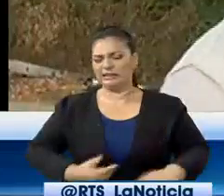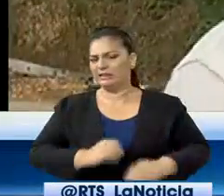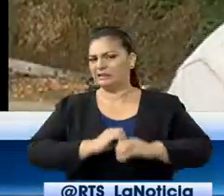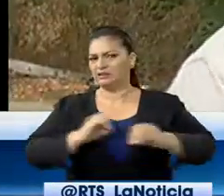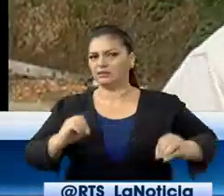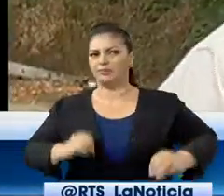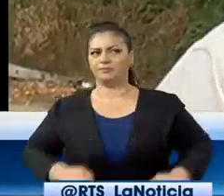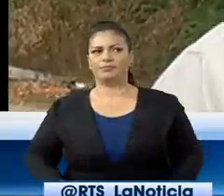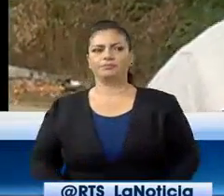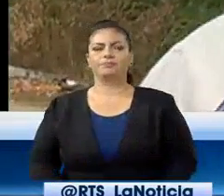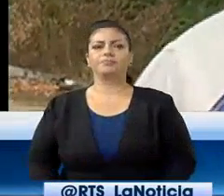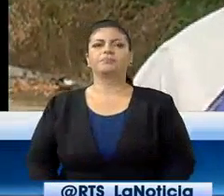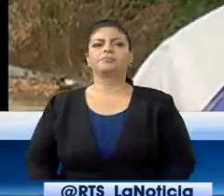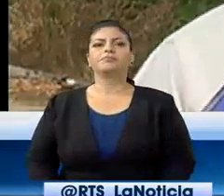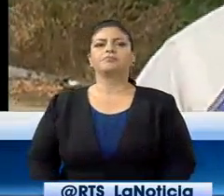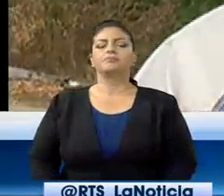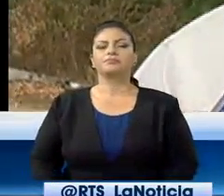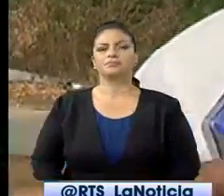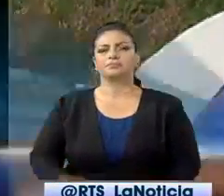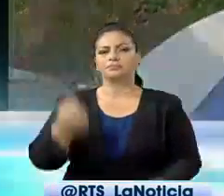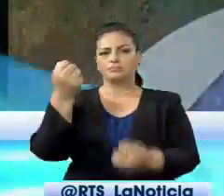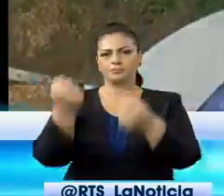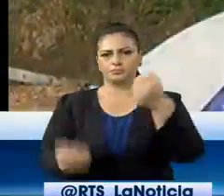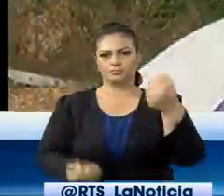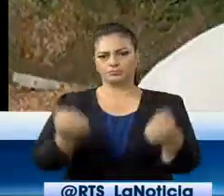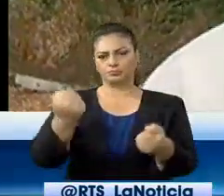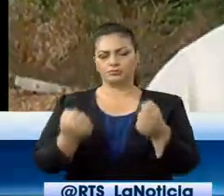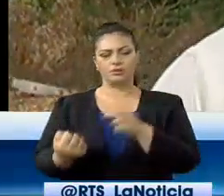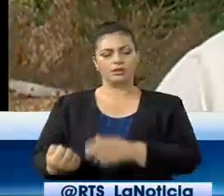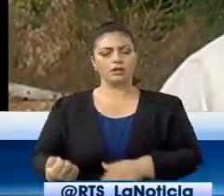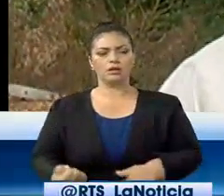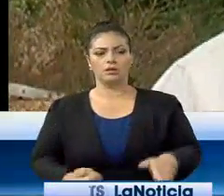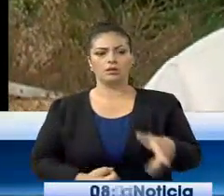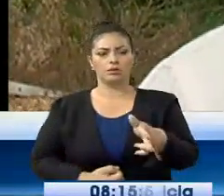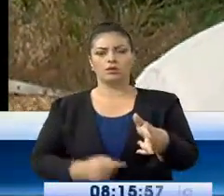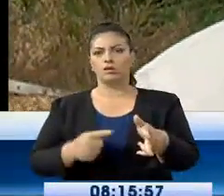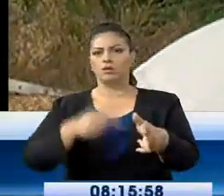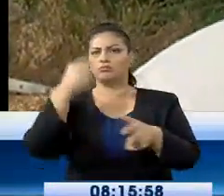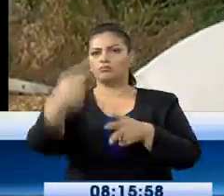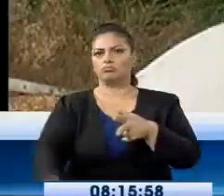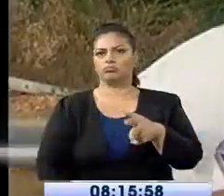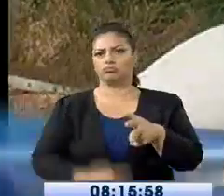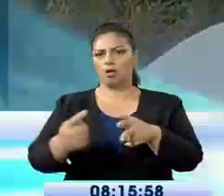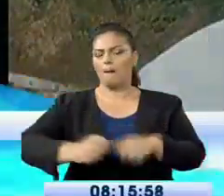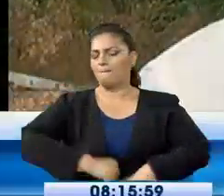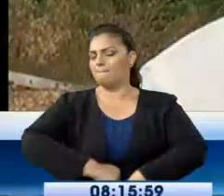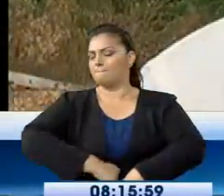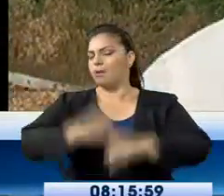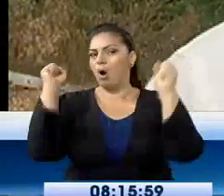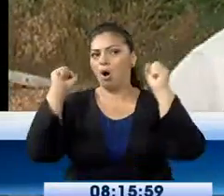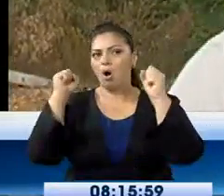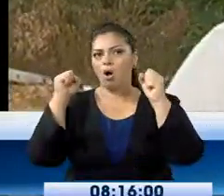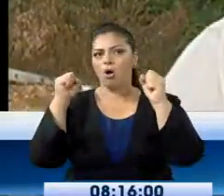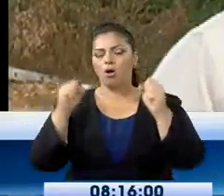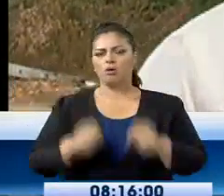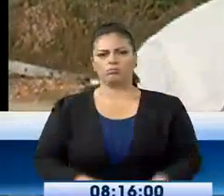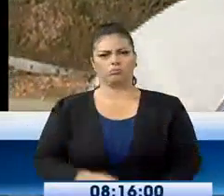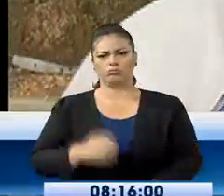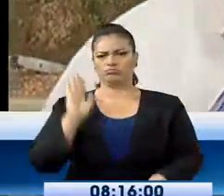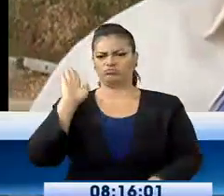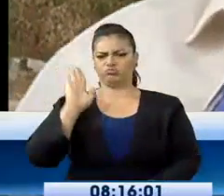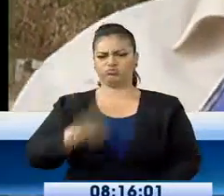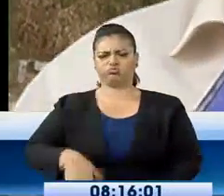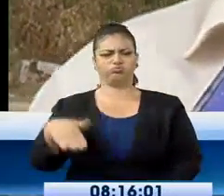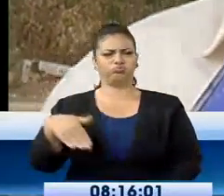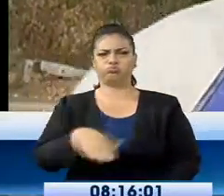del lado izquierdo y la llanta se le reventó y él llegó hasta acá. No es que iba a exceso de velocidad, pero lo que pasa es que como es un bus grande, se llevó. Pues, y